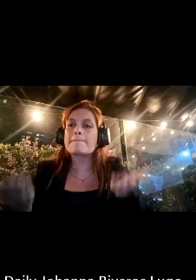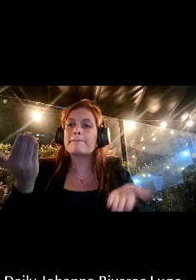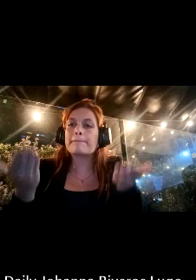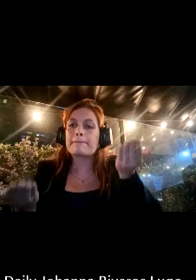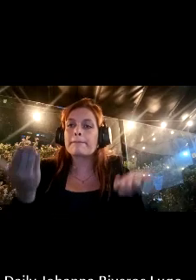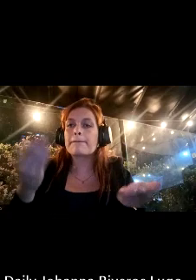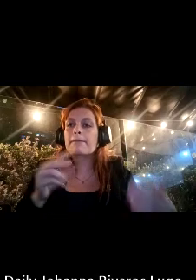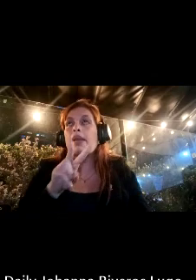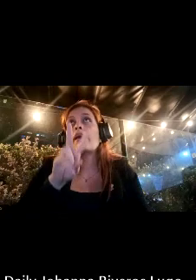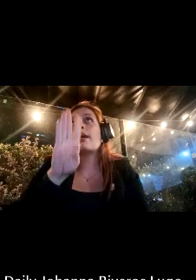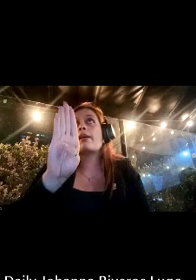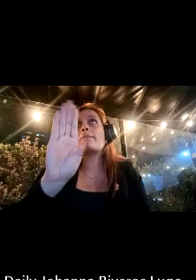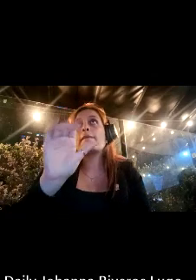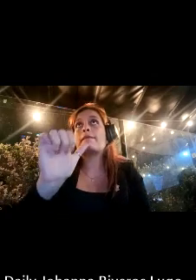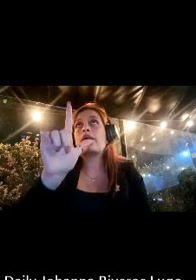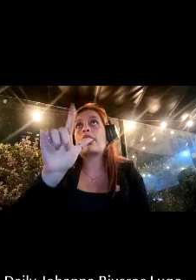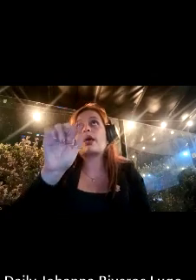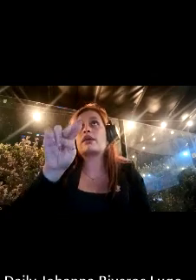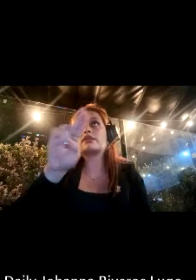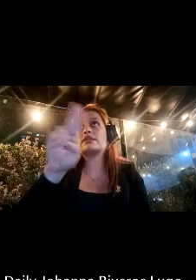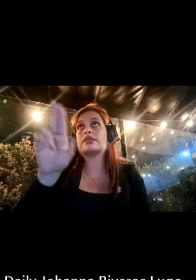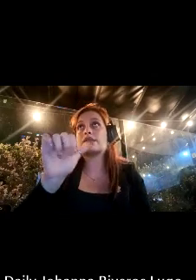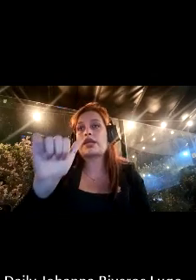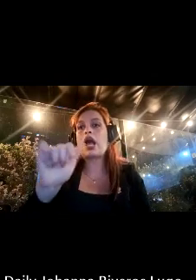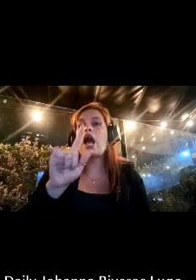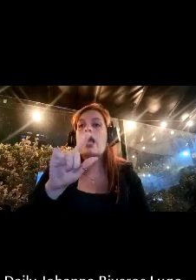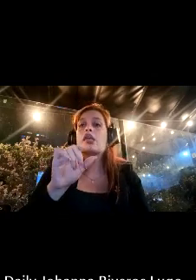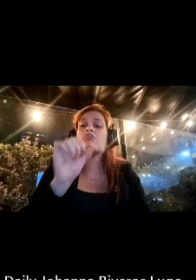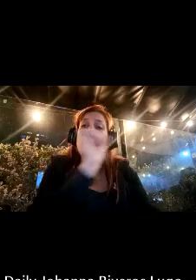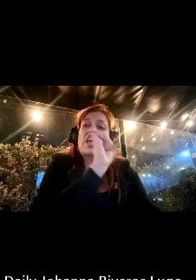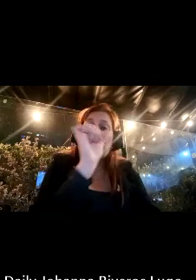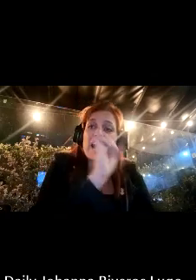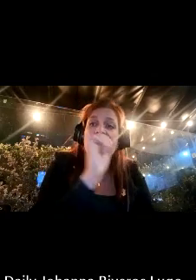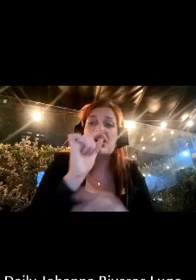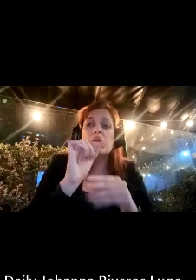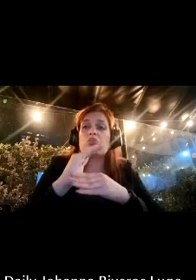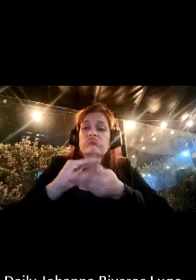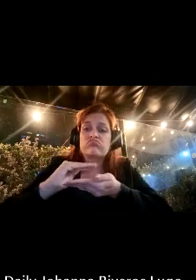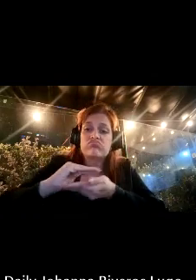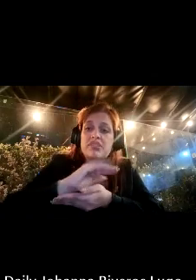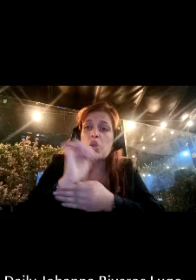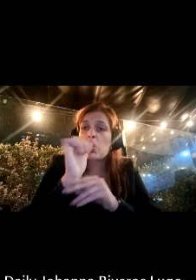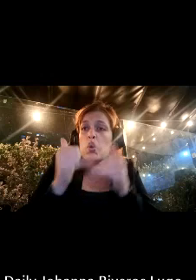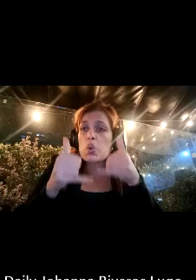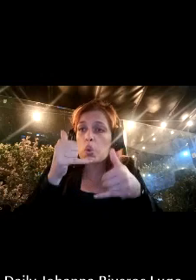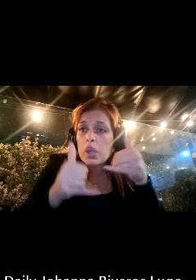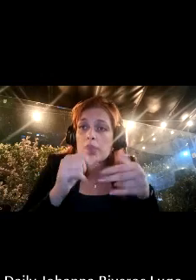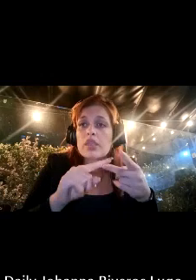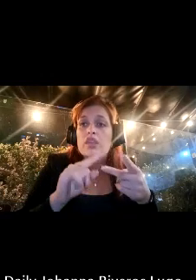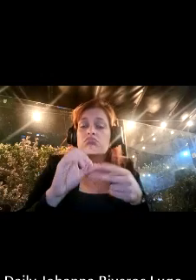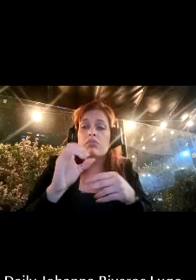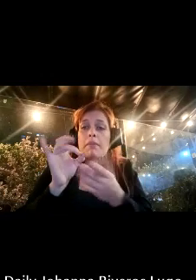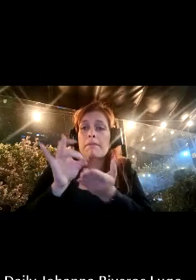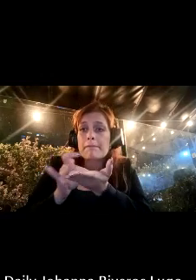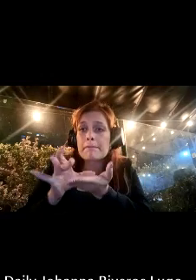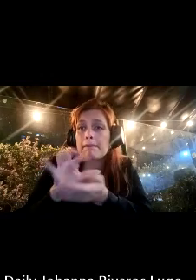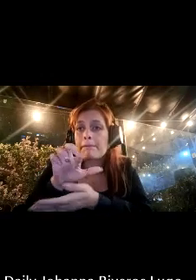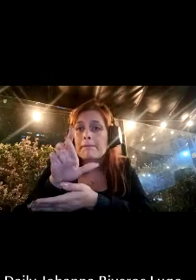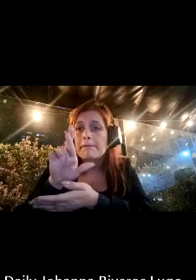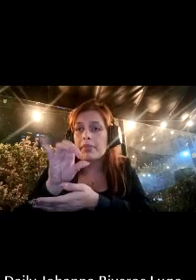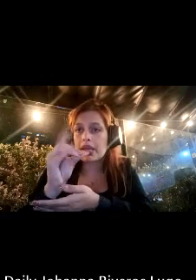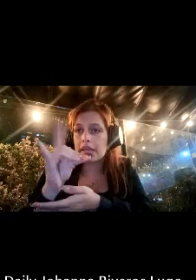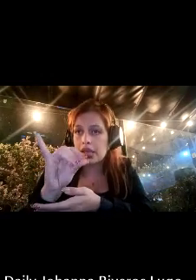ese balón o ese carro de juguete o esa esfera, la vamos a pesar. Tenemos que saber cuánto pesa. Si de pronto en